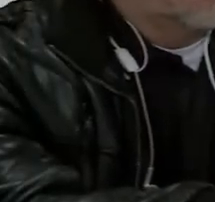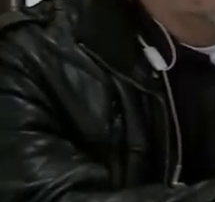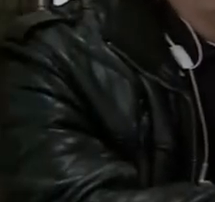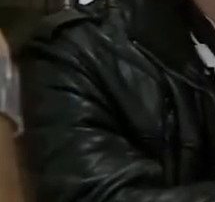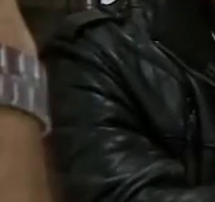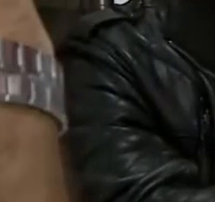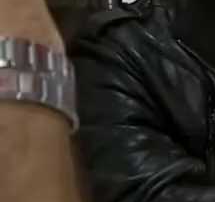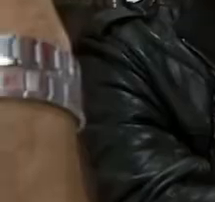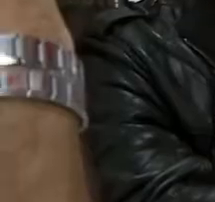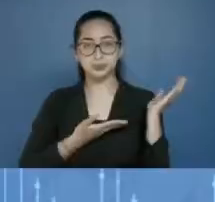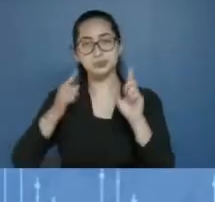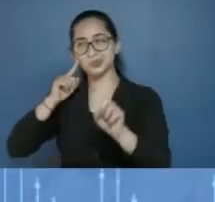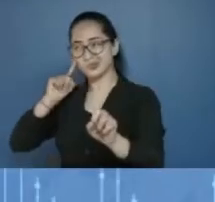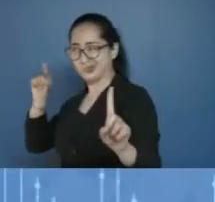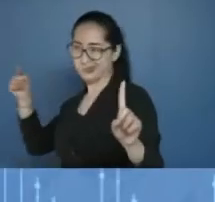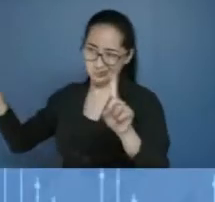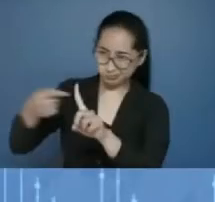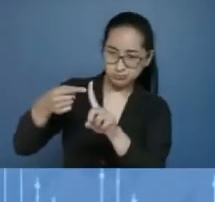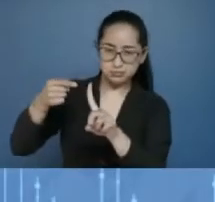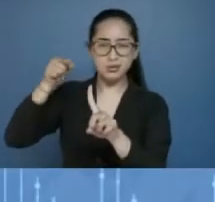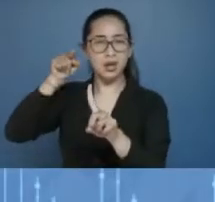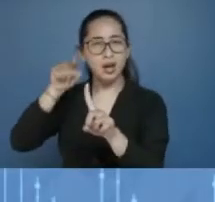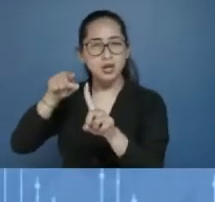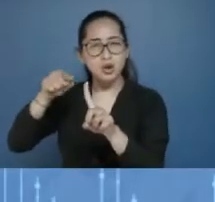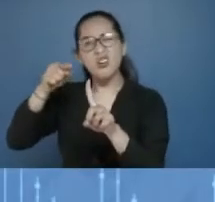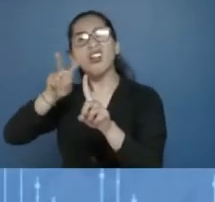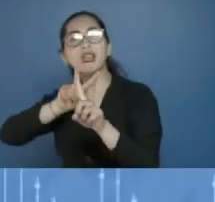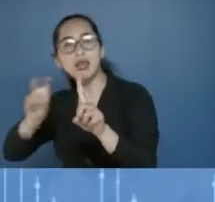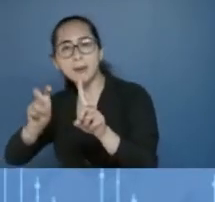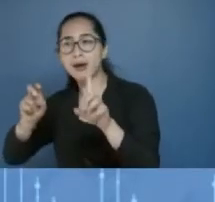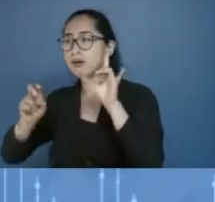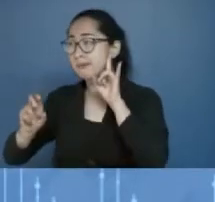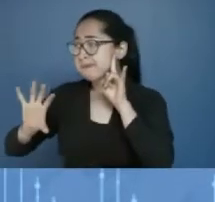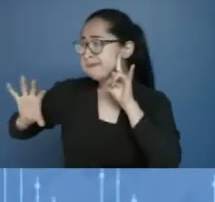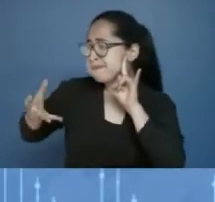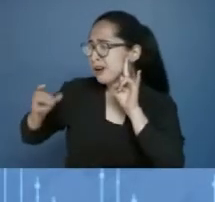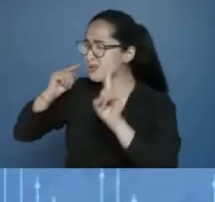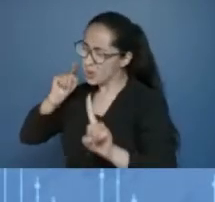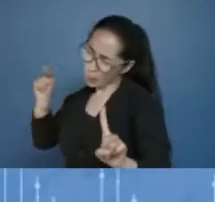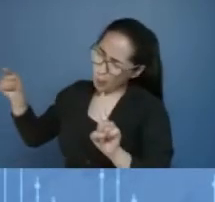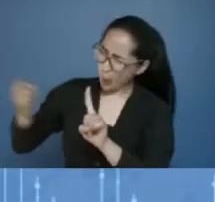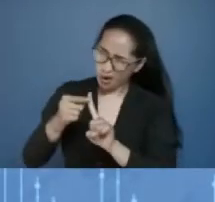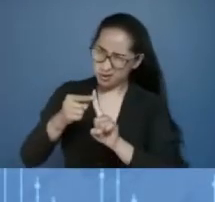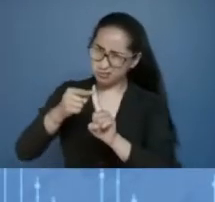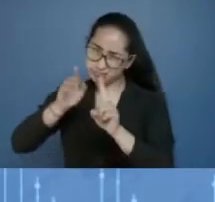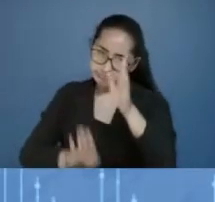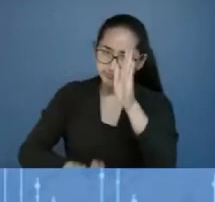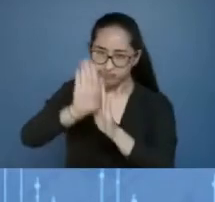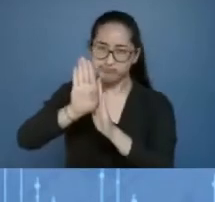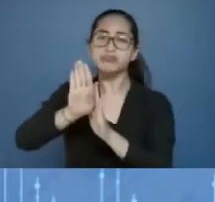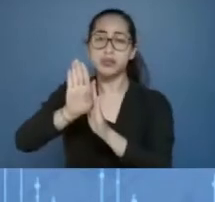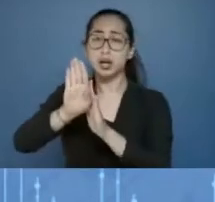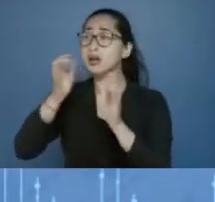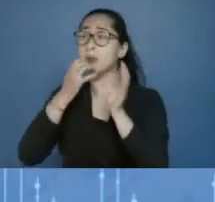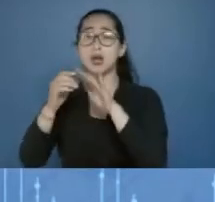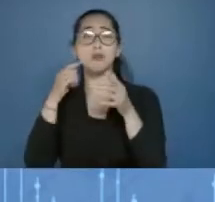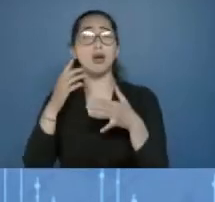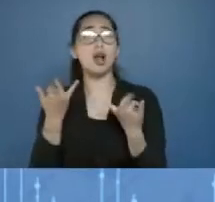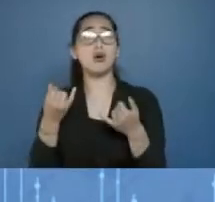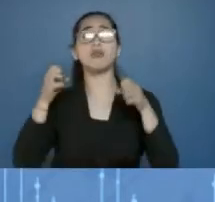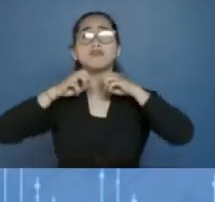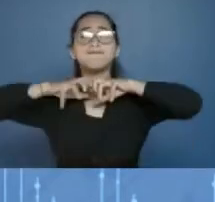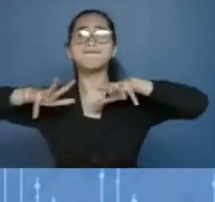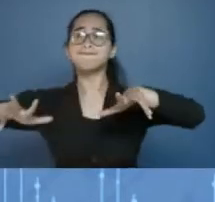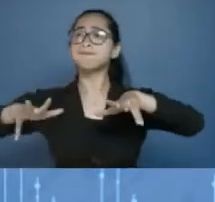La radio comunitaria como un actor del emprendimiento, es decir, no solamente es un medio de comunicación que cumple una función social, no, también es un